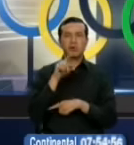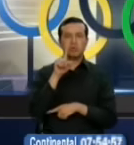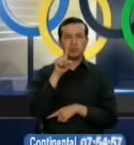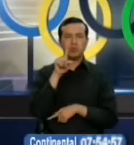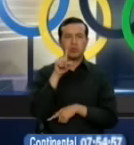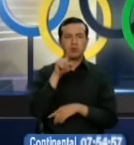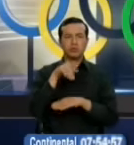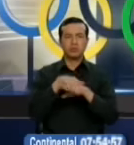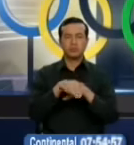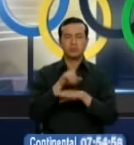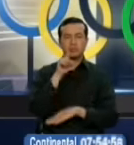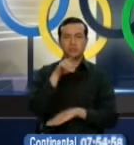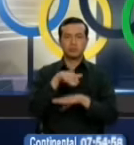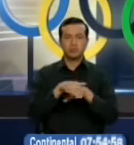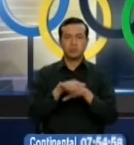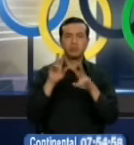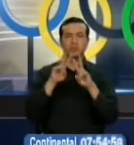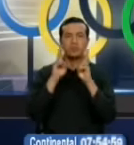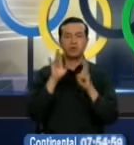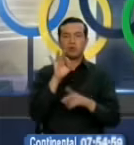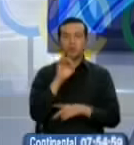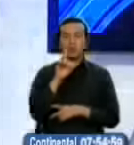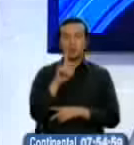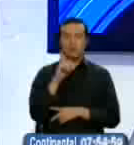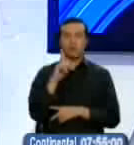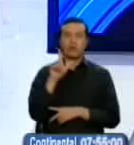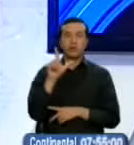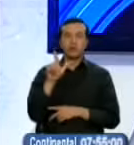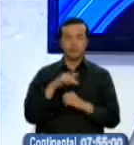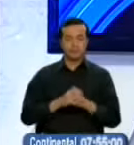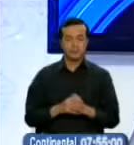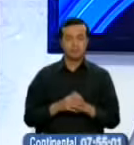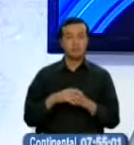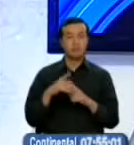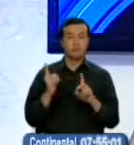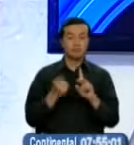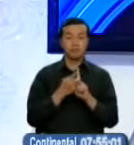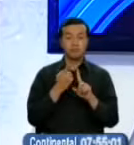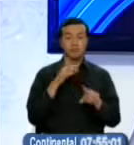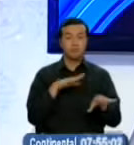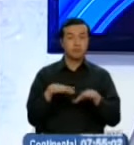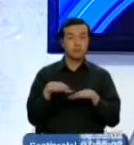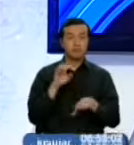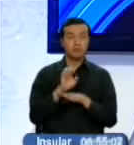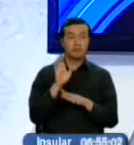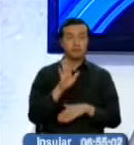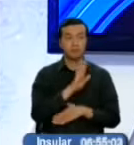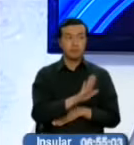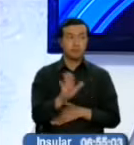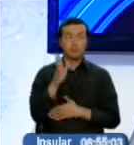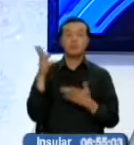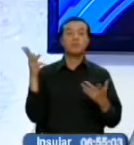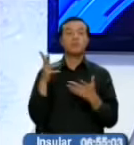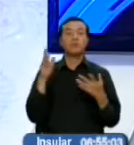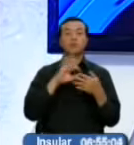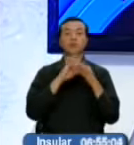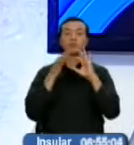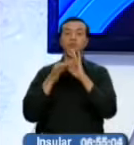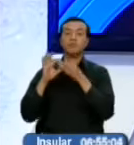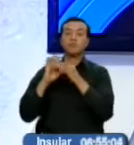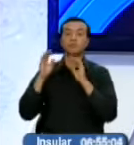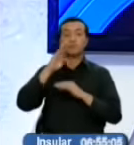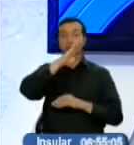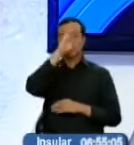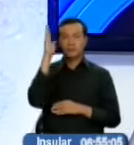13:00 en la categoría de 91 kilogramos. Son las primeras actividades de los deportistas ecuatorianos en los Juegos Olímpicos de Río de